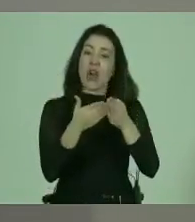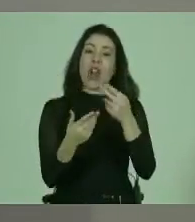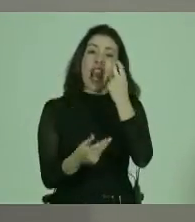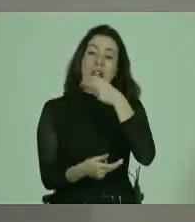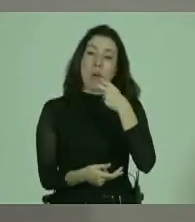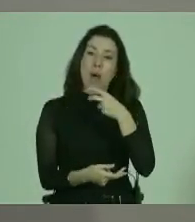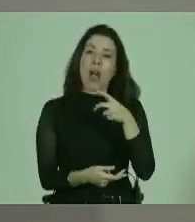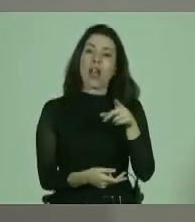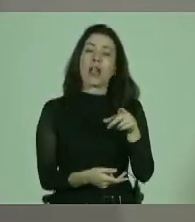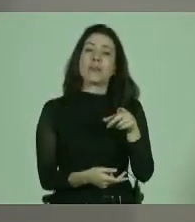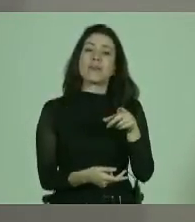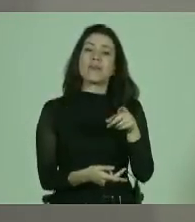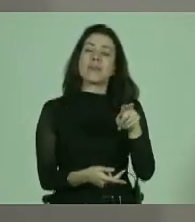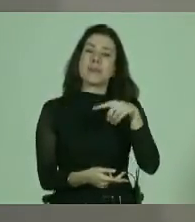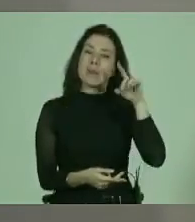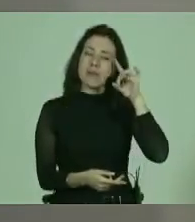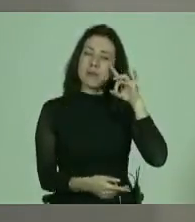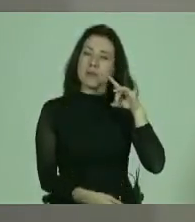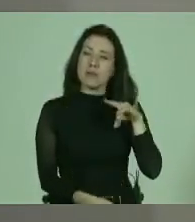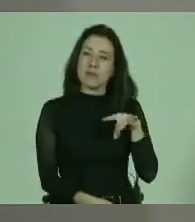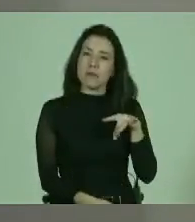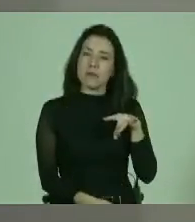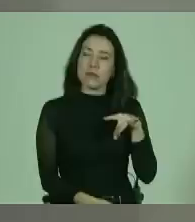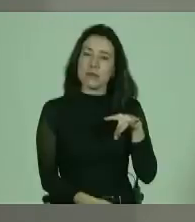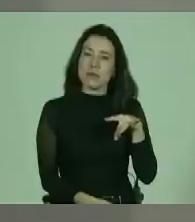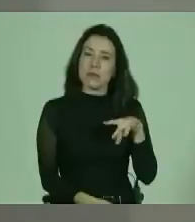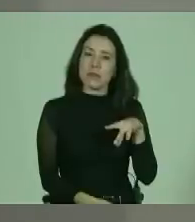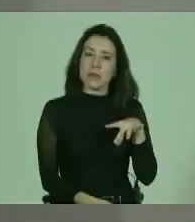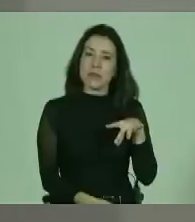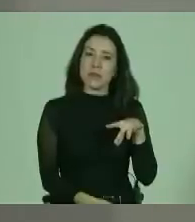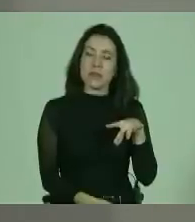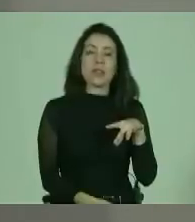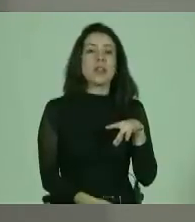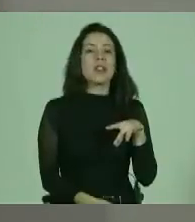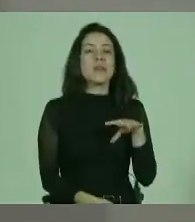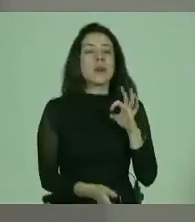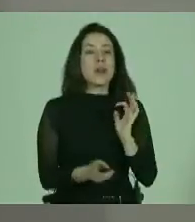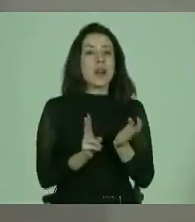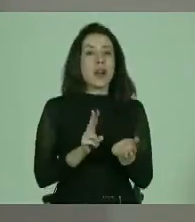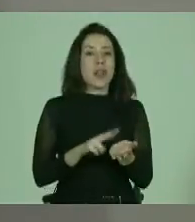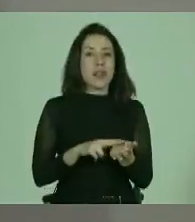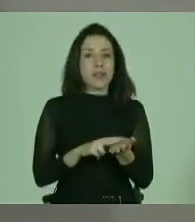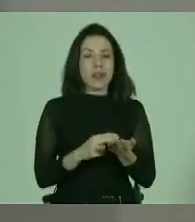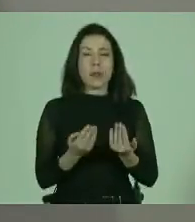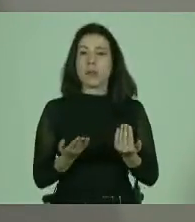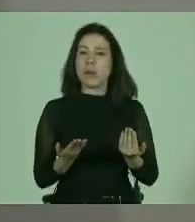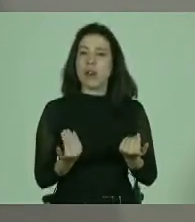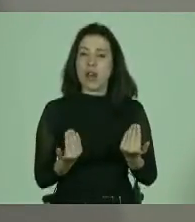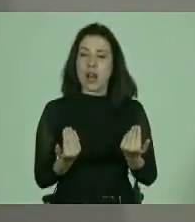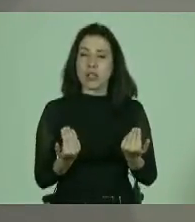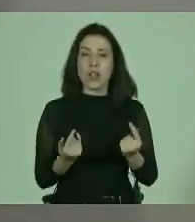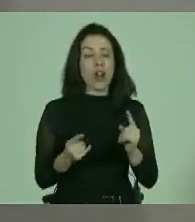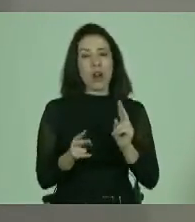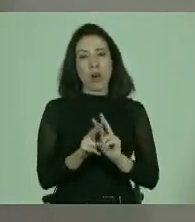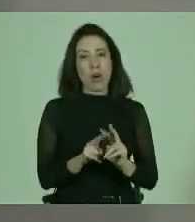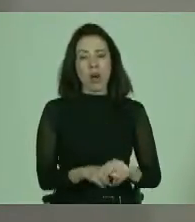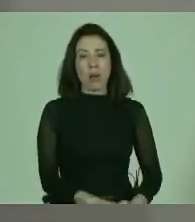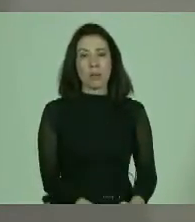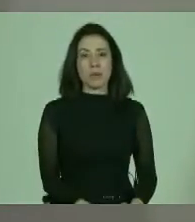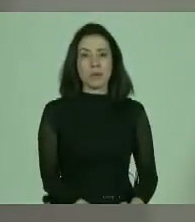bien sabemos qué son verdaderamente necesario evitar